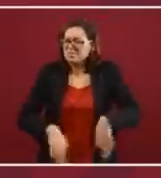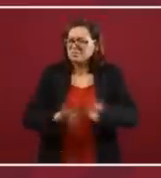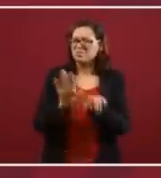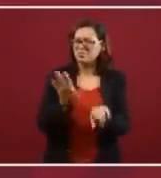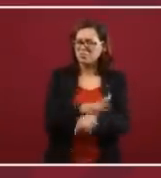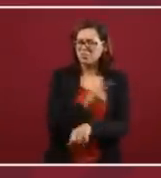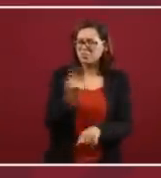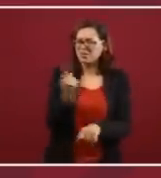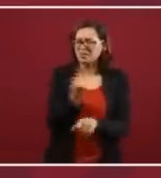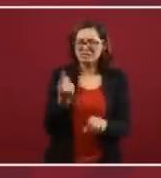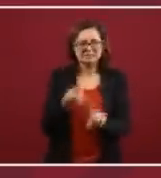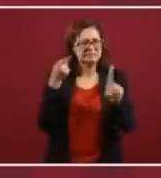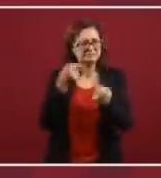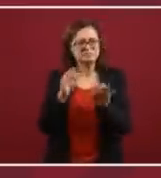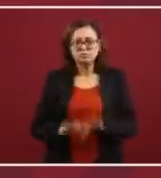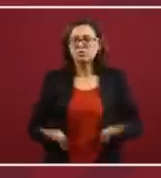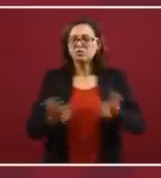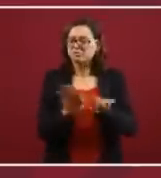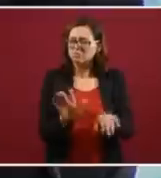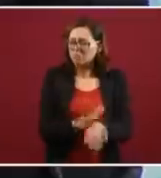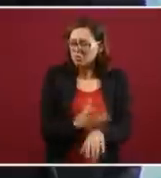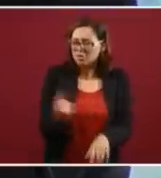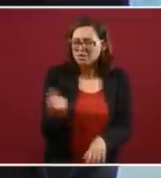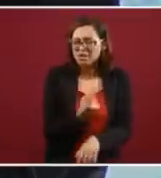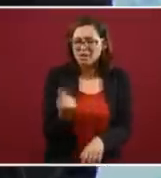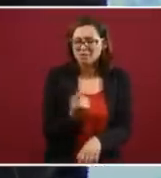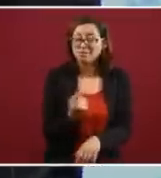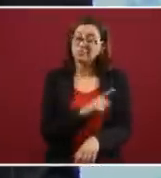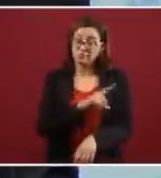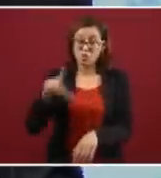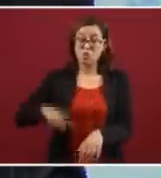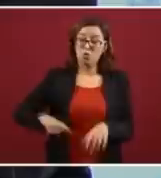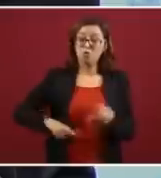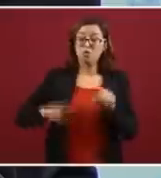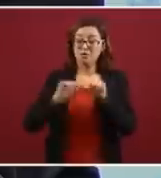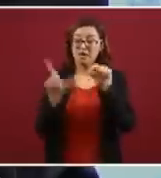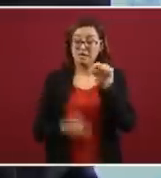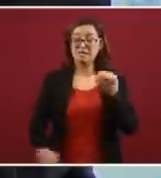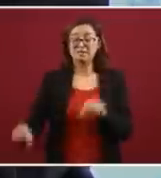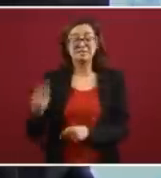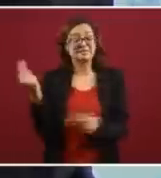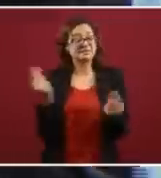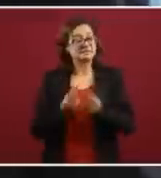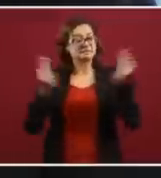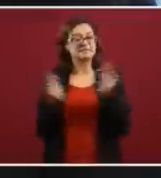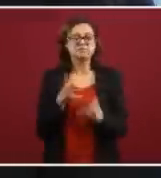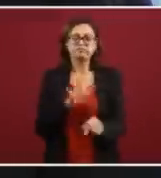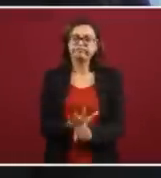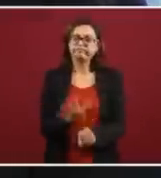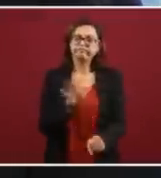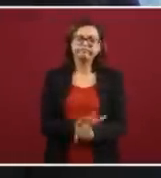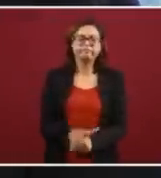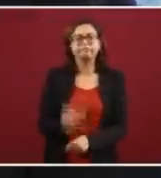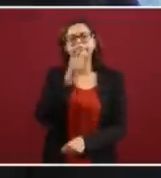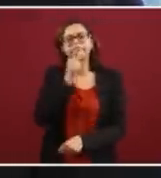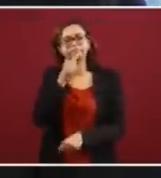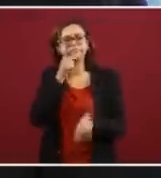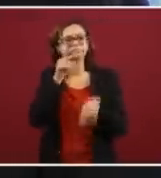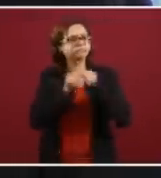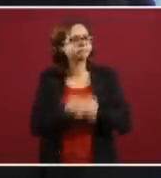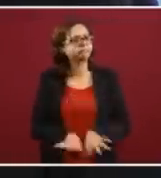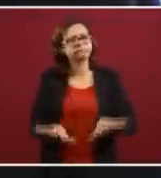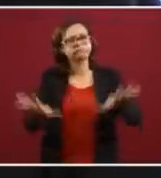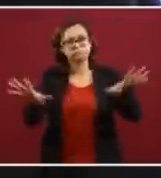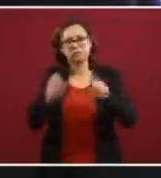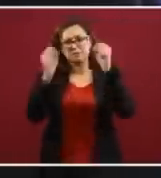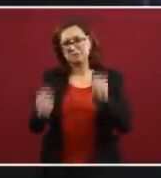es imprescindible que el Estado mexicano cuente con los elementos necesarios para garantizar